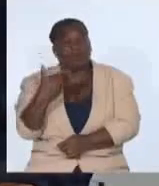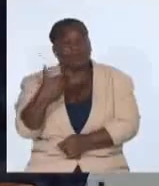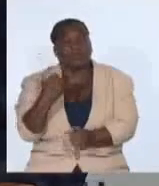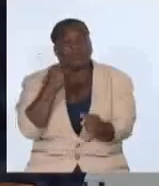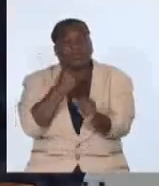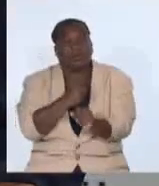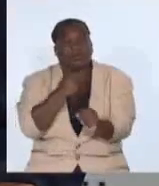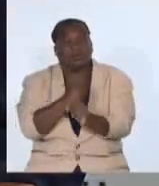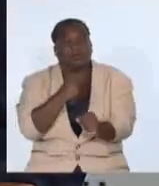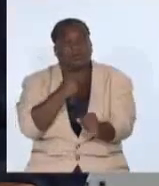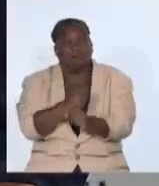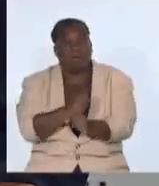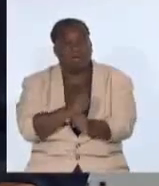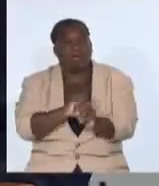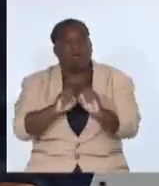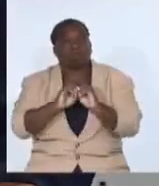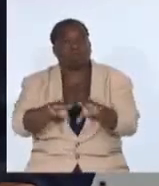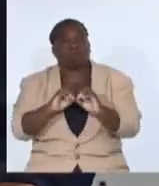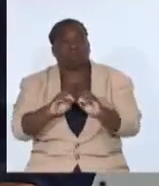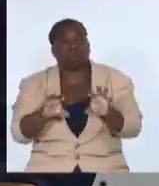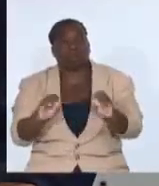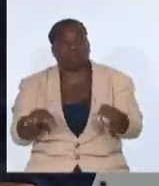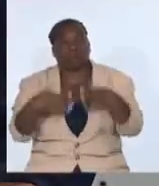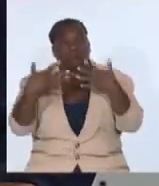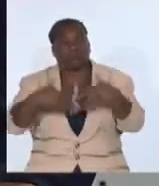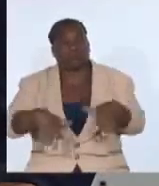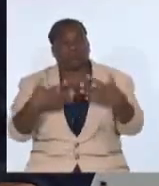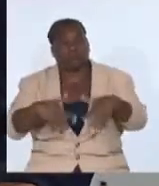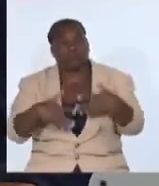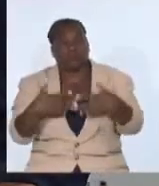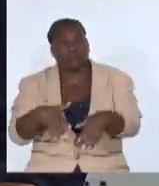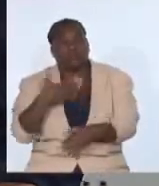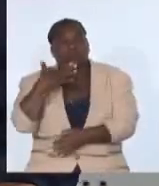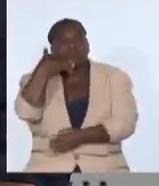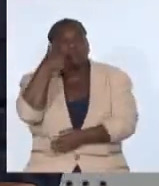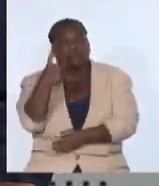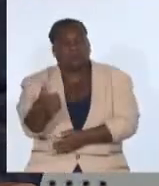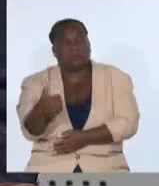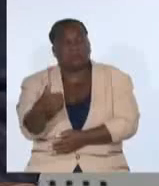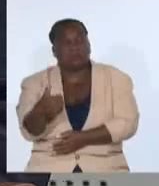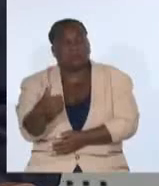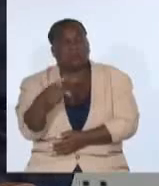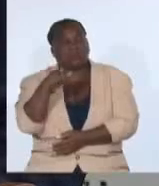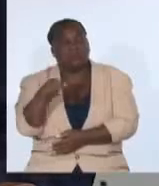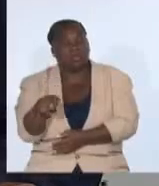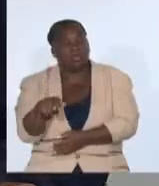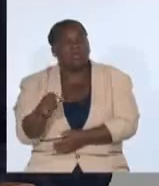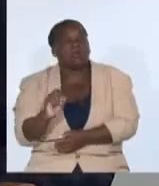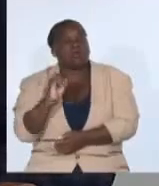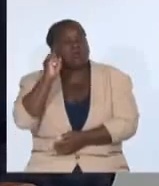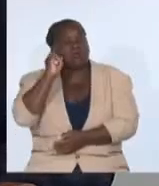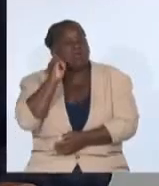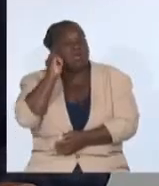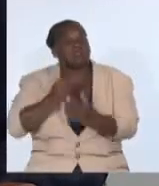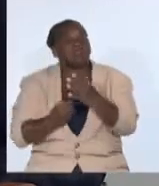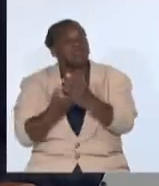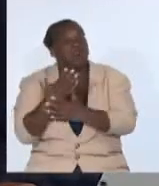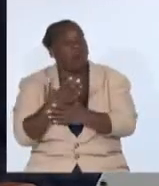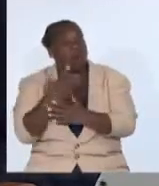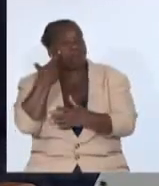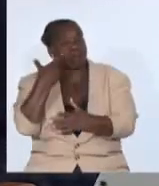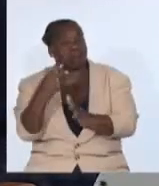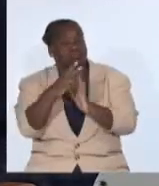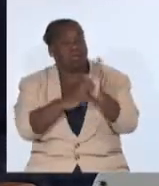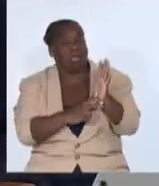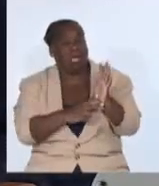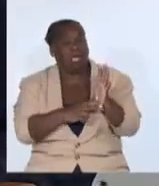en la promoción de la productividad la eficiencia la creación de valor agregado la humanización de las condiciones